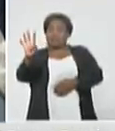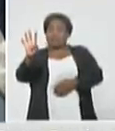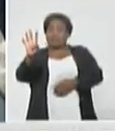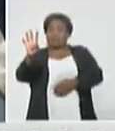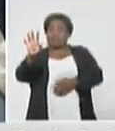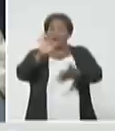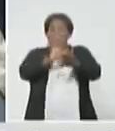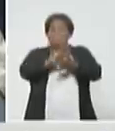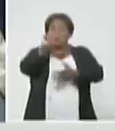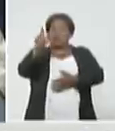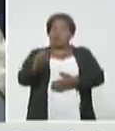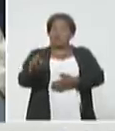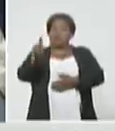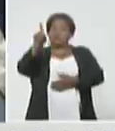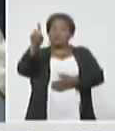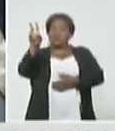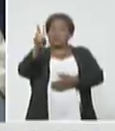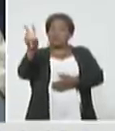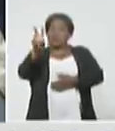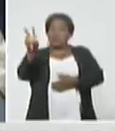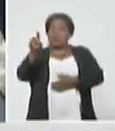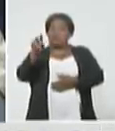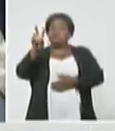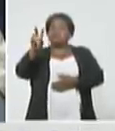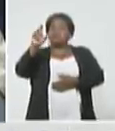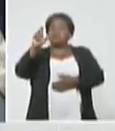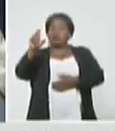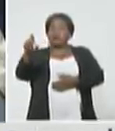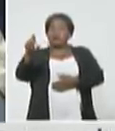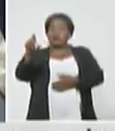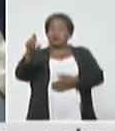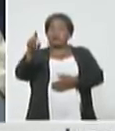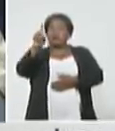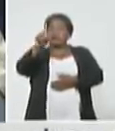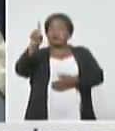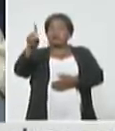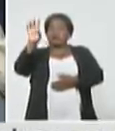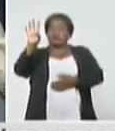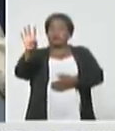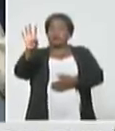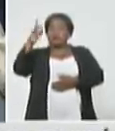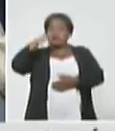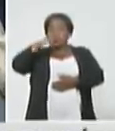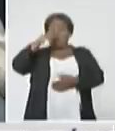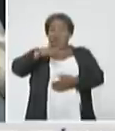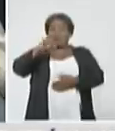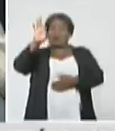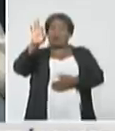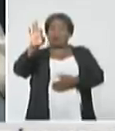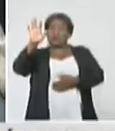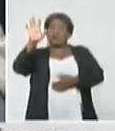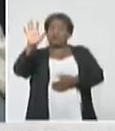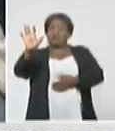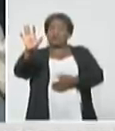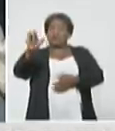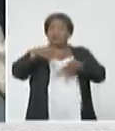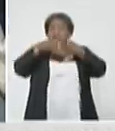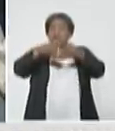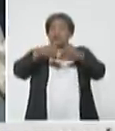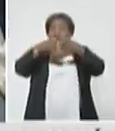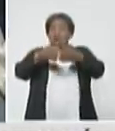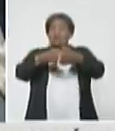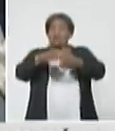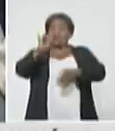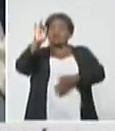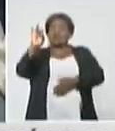Mayabeque 122, Villa Clara 114, Ciego de Ávila 85, Granma 73